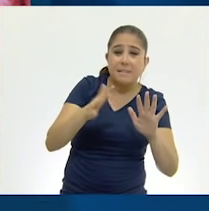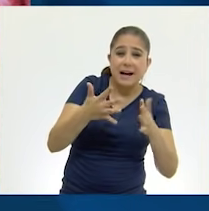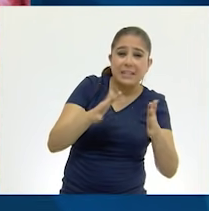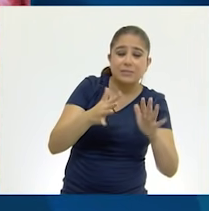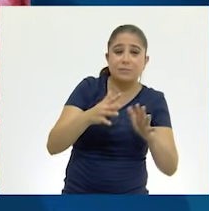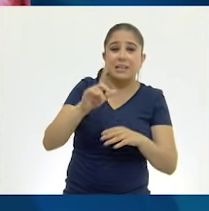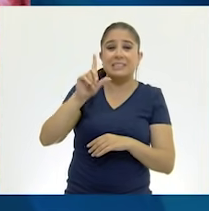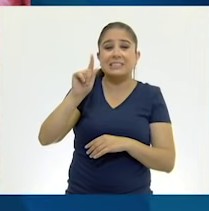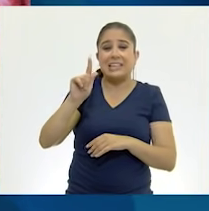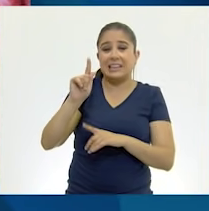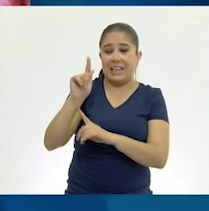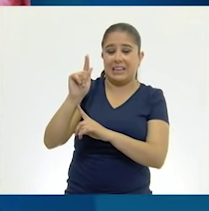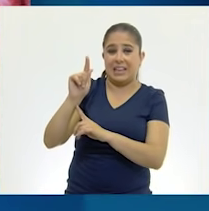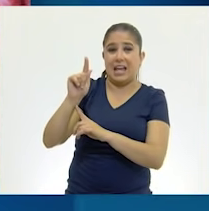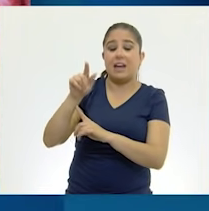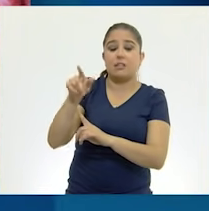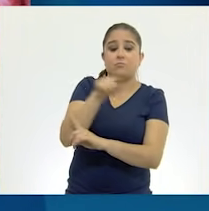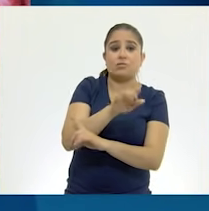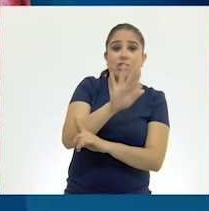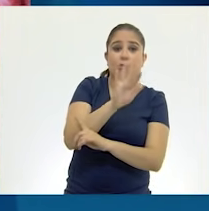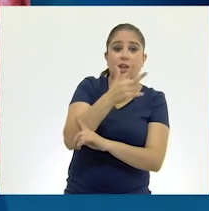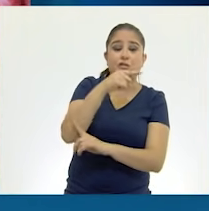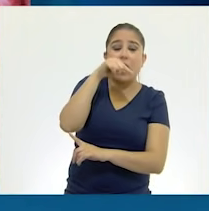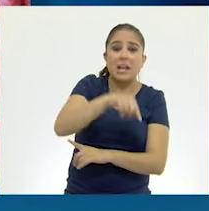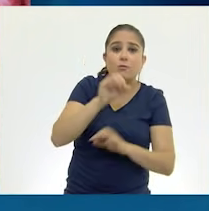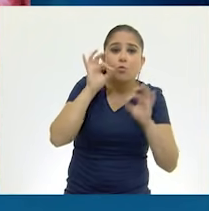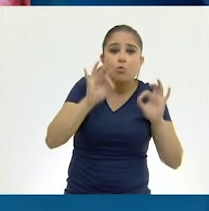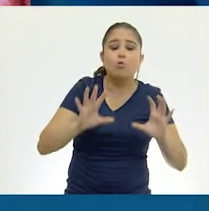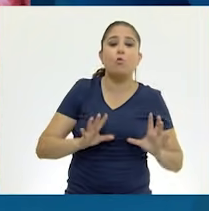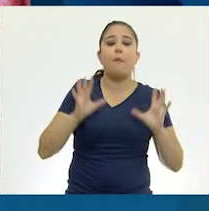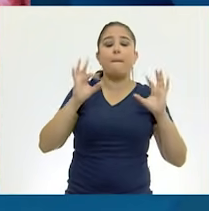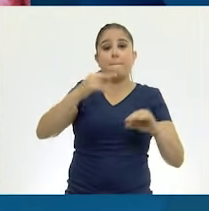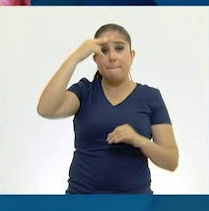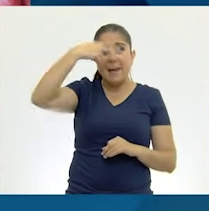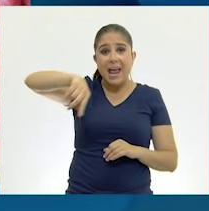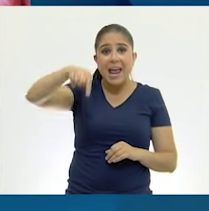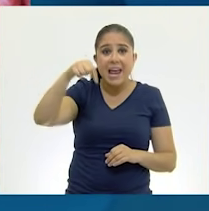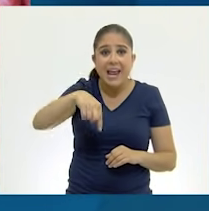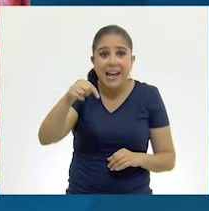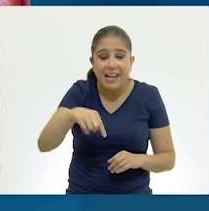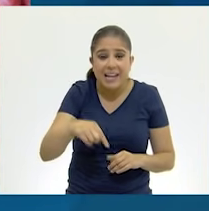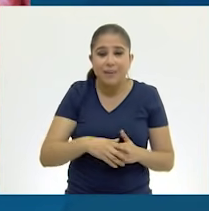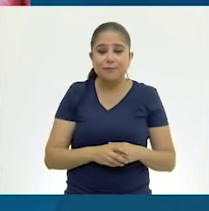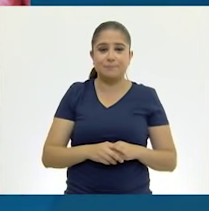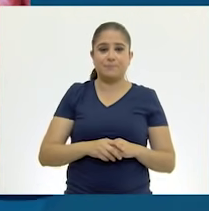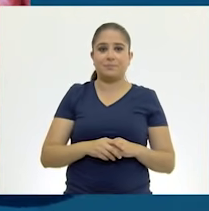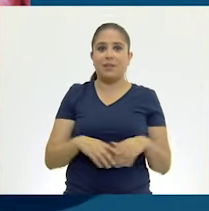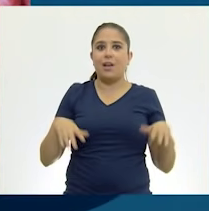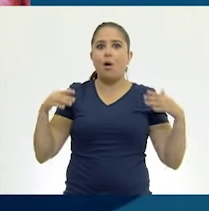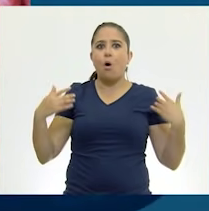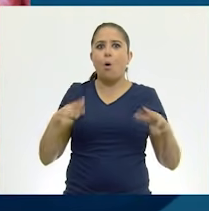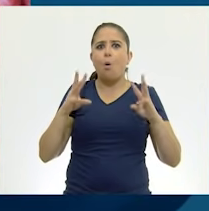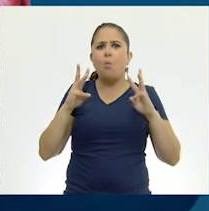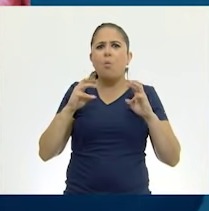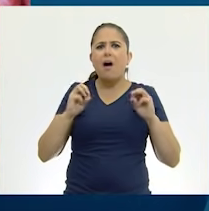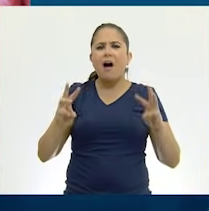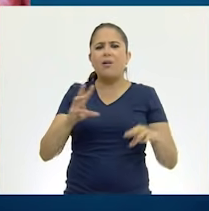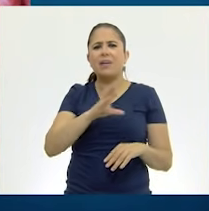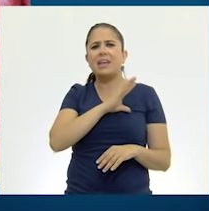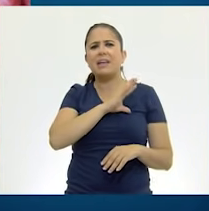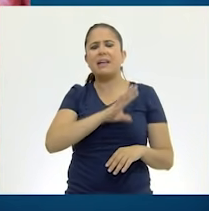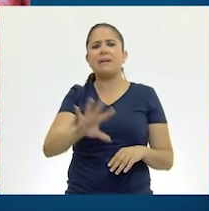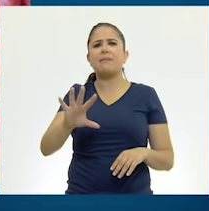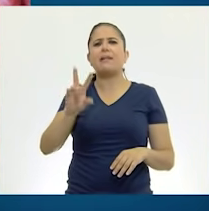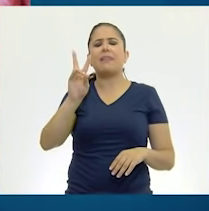aproximadamente 70 especies que se dan en el continente. ¡Wow! ¡Qué increíble!